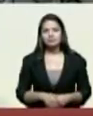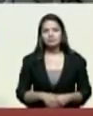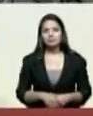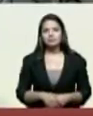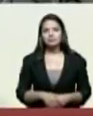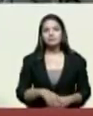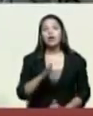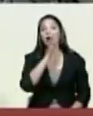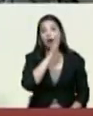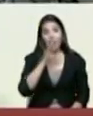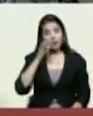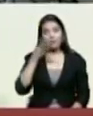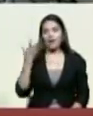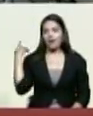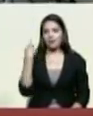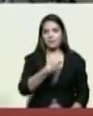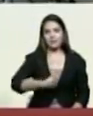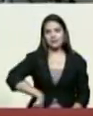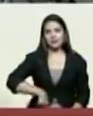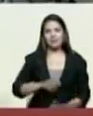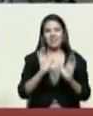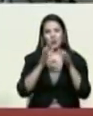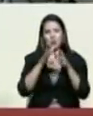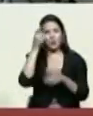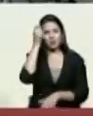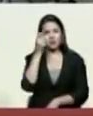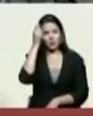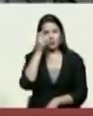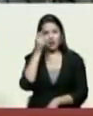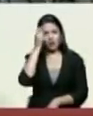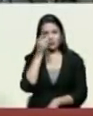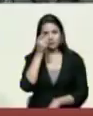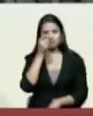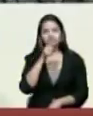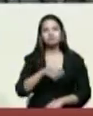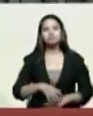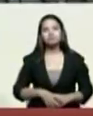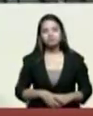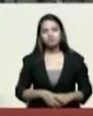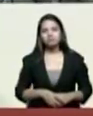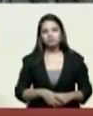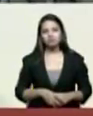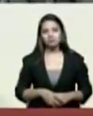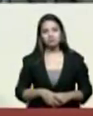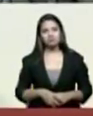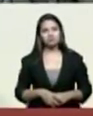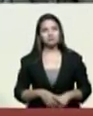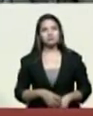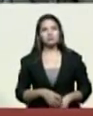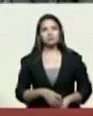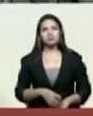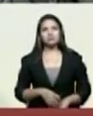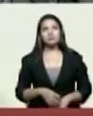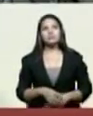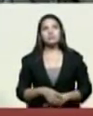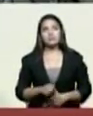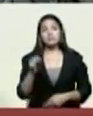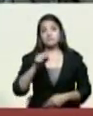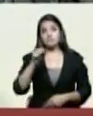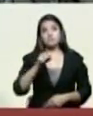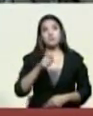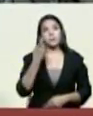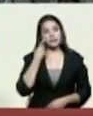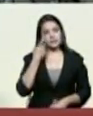Capriles, que era el presidente de la Cámara de Diputados. No, era diputado. Aquí,